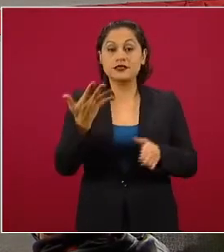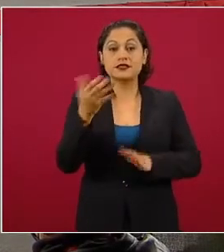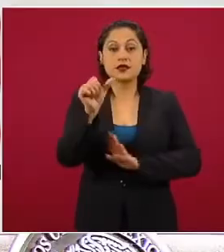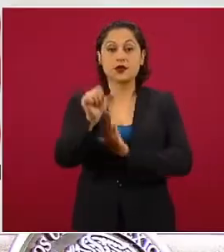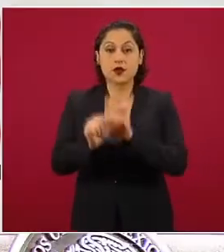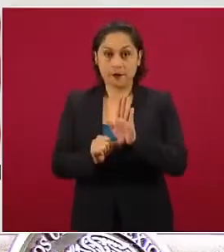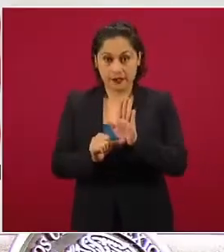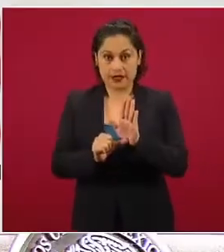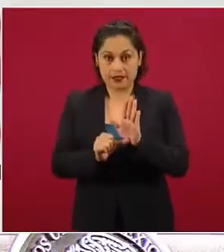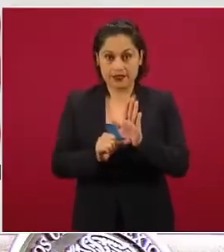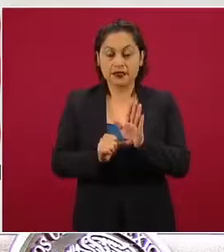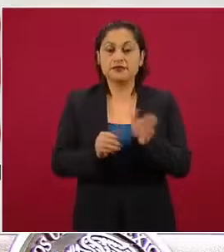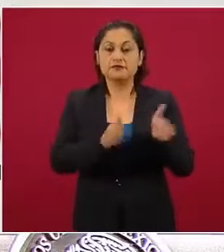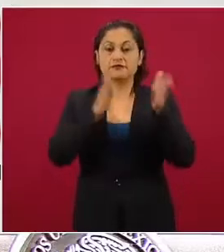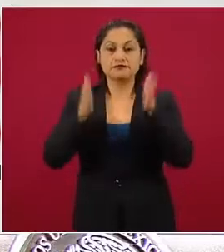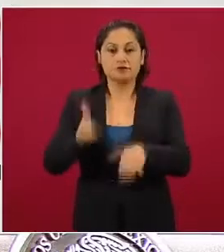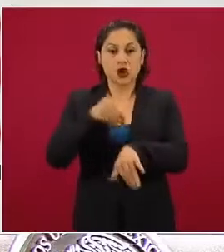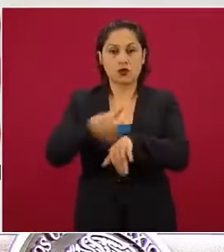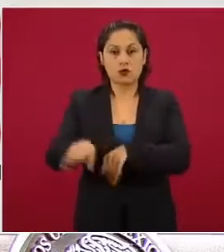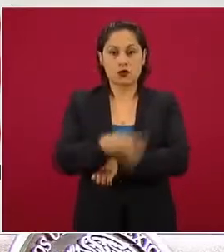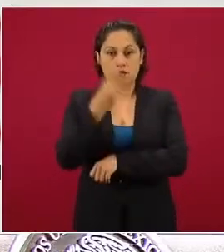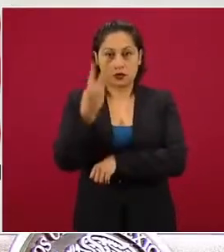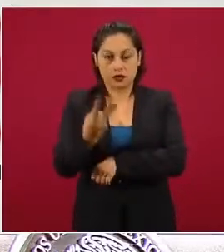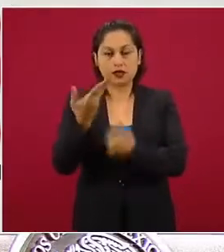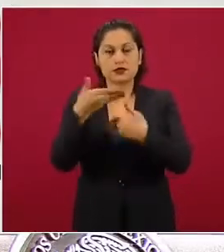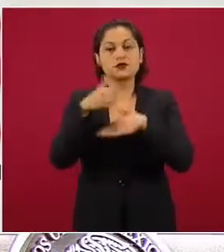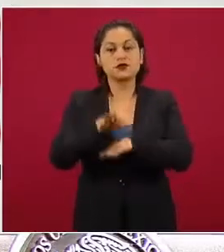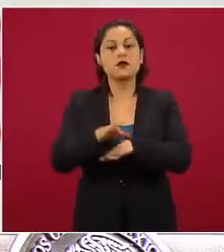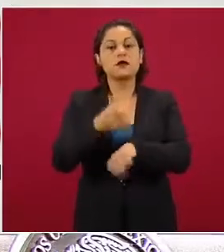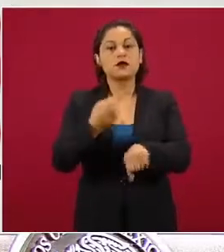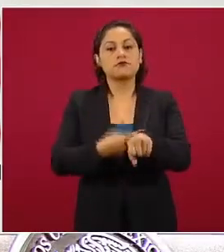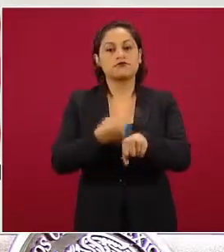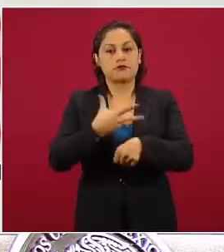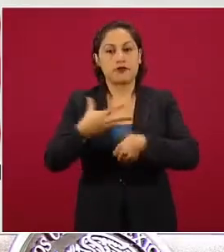en México, seguimos buscando